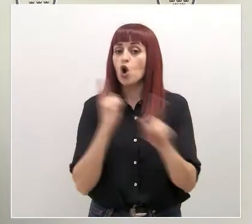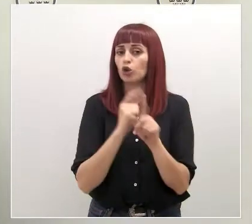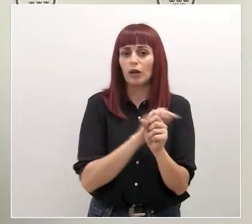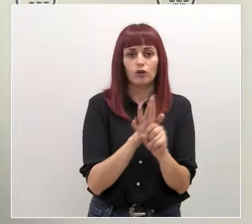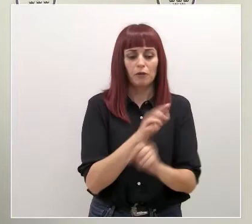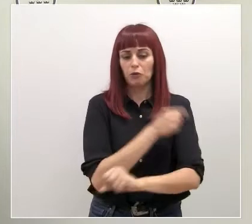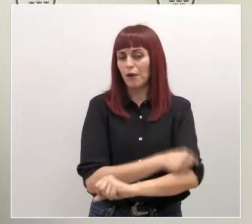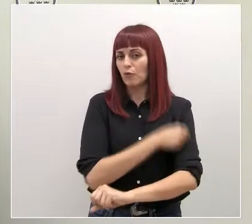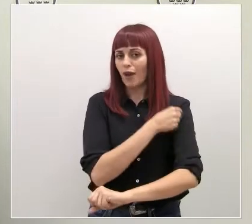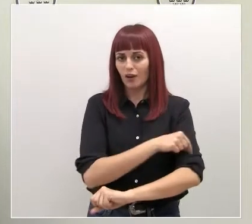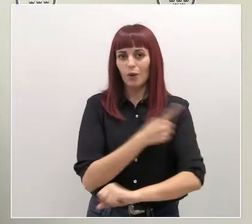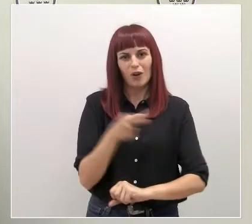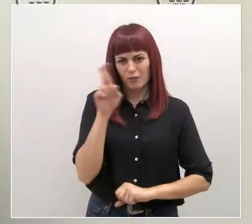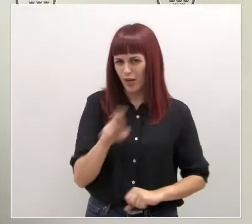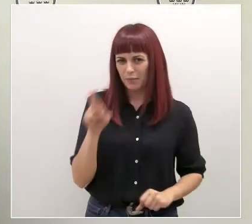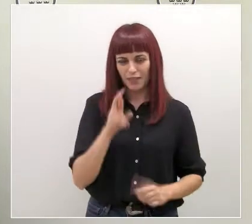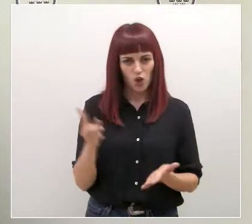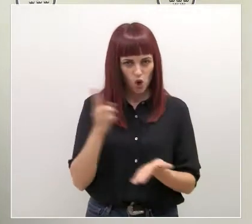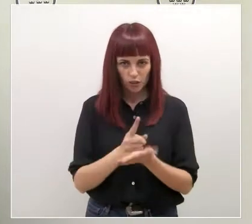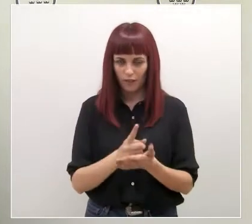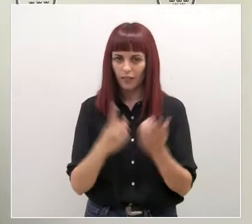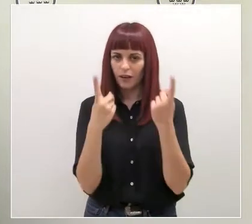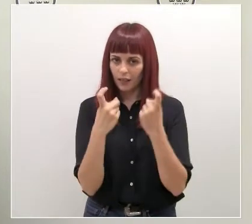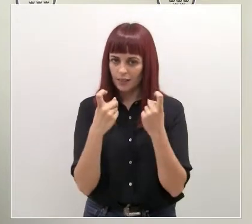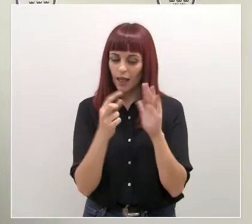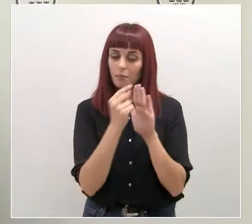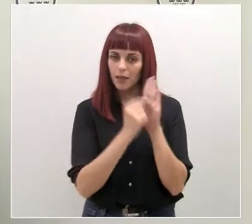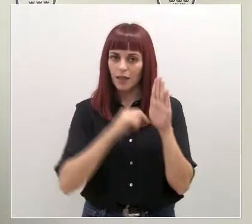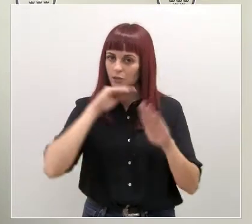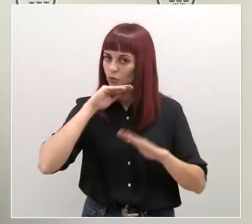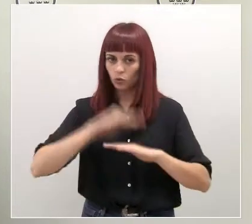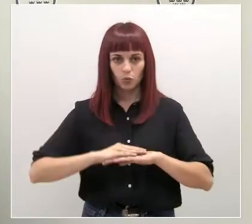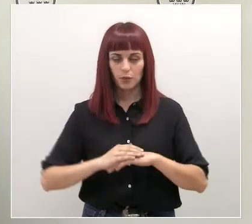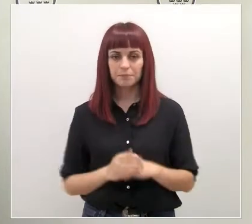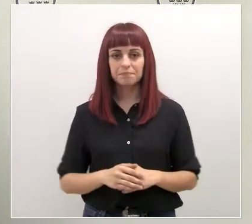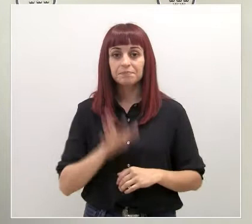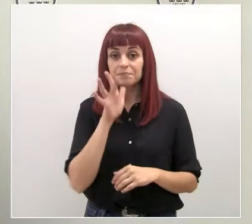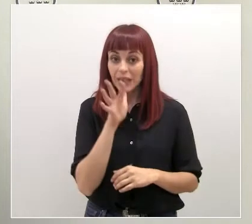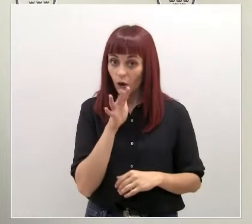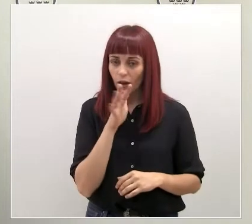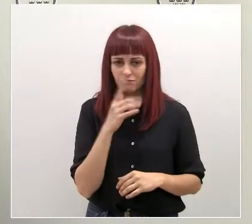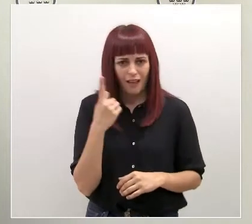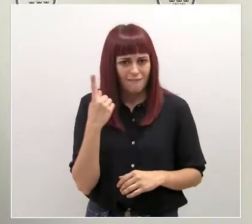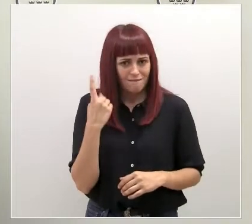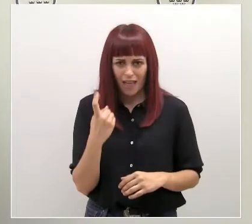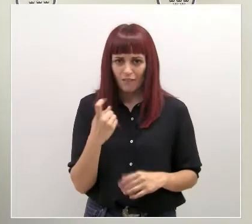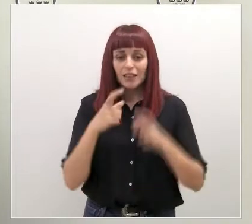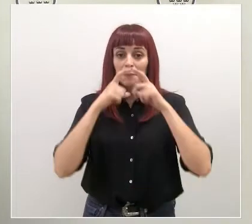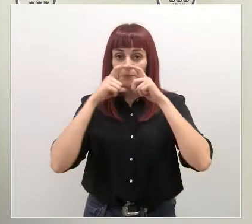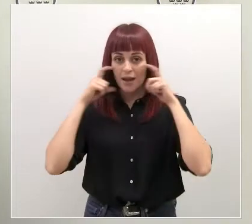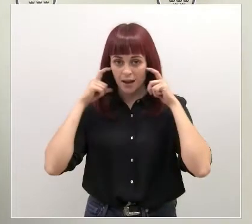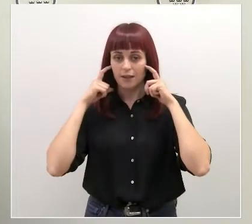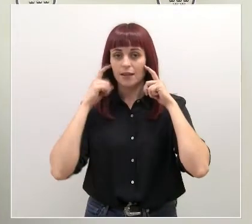COVID-19 y tenemos que insistir una vez más en la necesidad de cumplir con las medidas. Y ahora se hace más que nunca fundamental llevar la